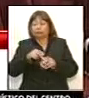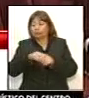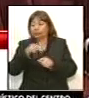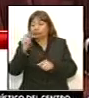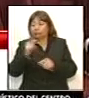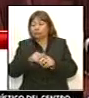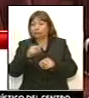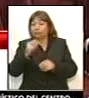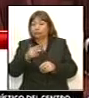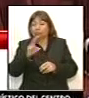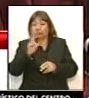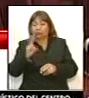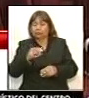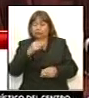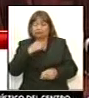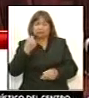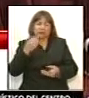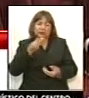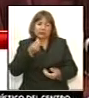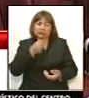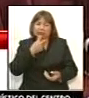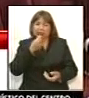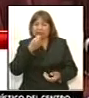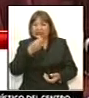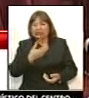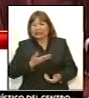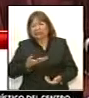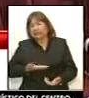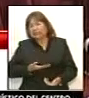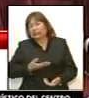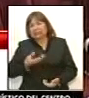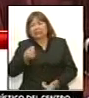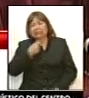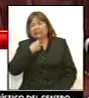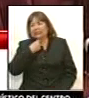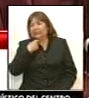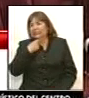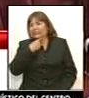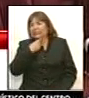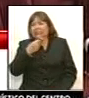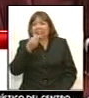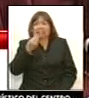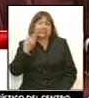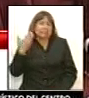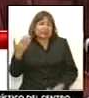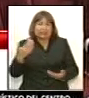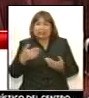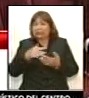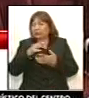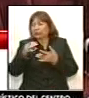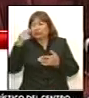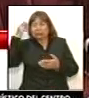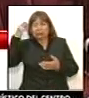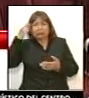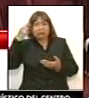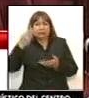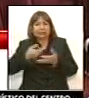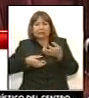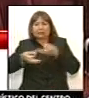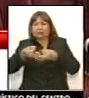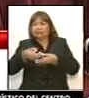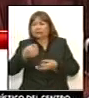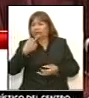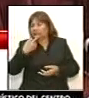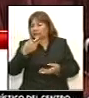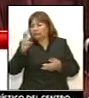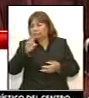esta migración, ¿no? Que en Venezuela se mueren de hambre, que en Venezuela se están muriendo, que no tienen que comer, ¿no? En Venezuela hay crisis, pues, política, económica, ¿no? Pero decir